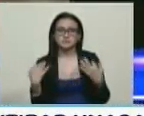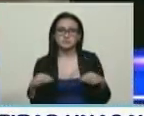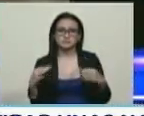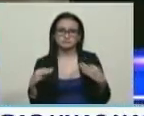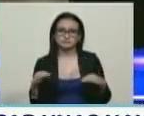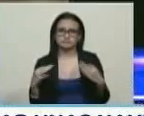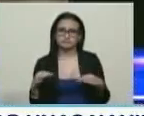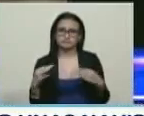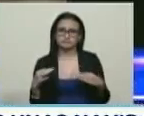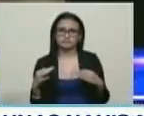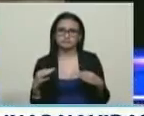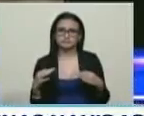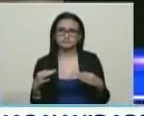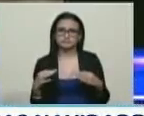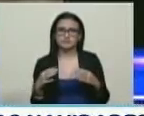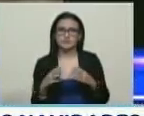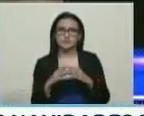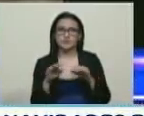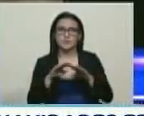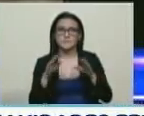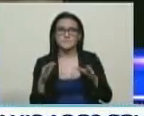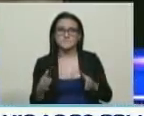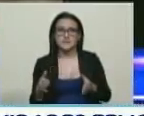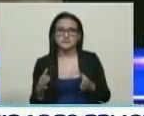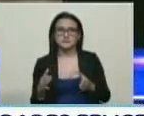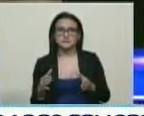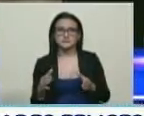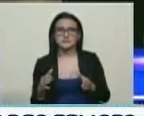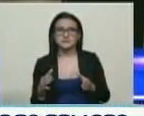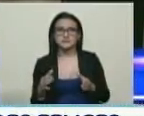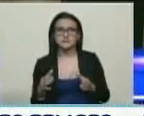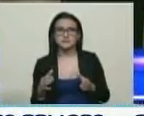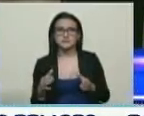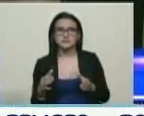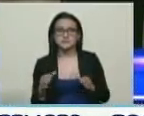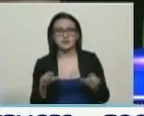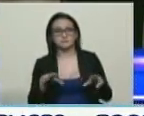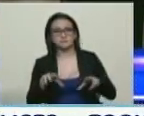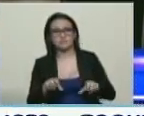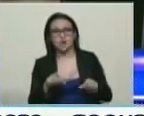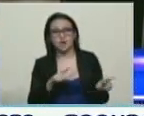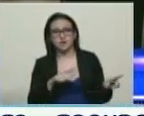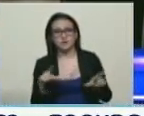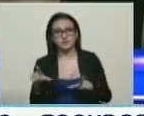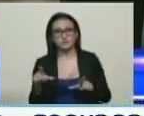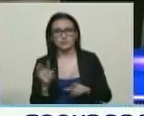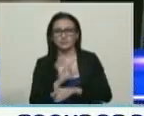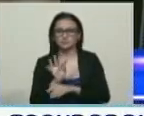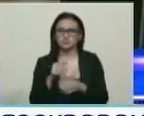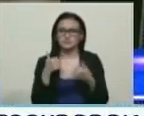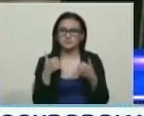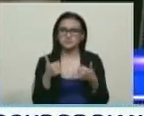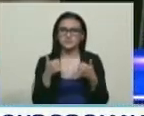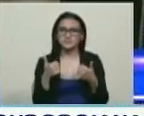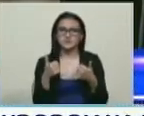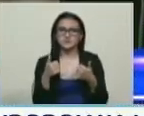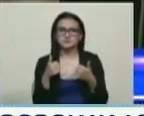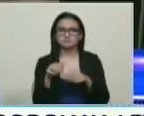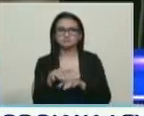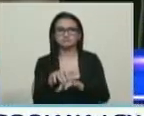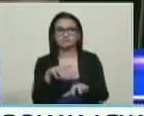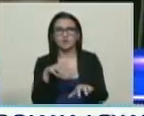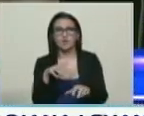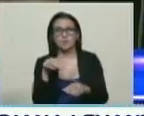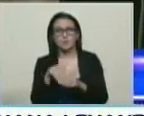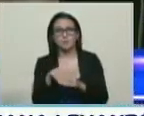normalidad, todas las mesas ya instaladas, funcionando, la población votando